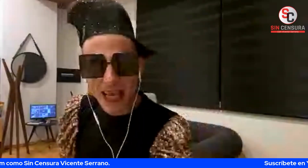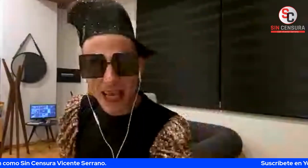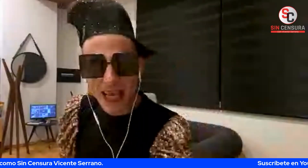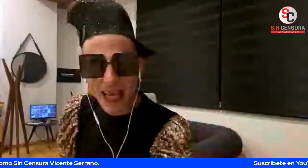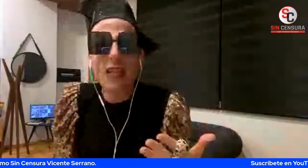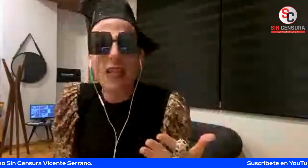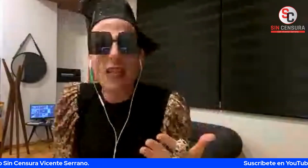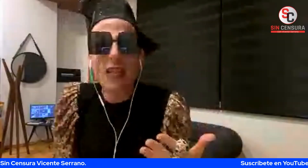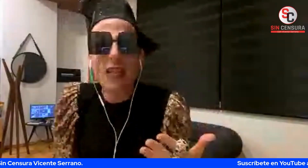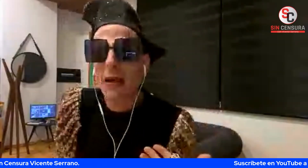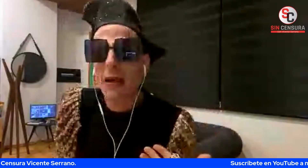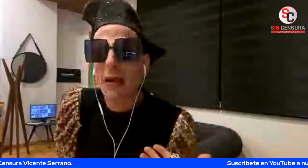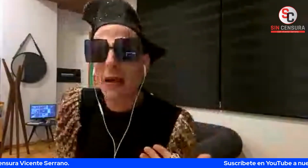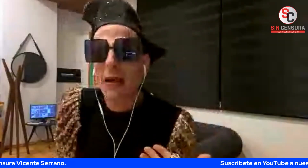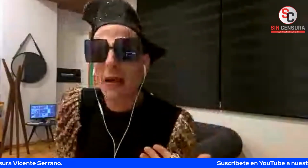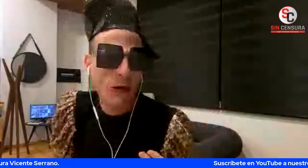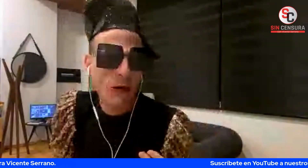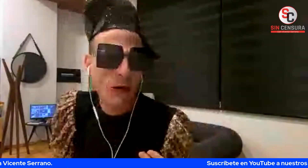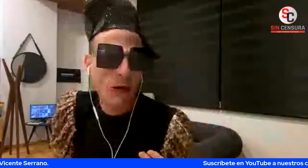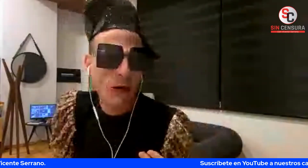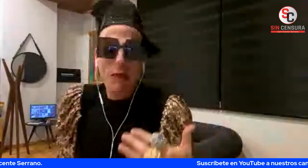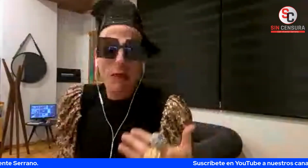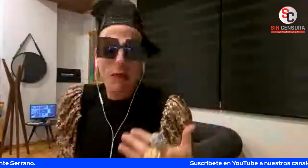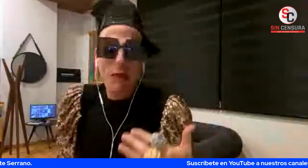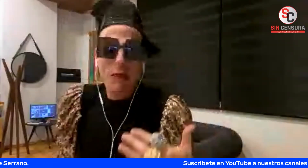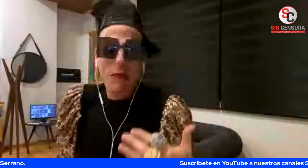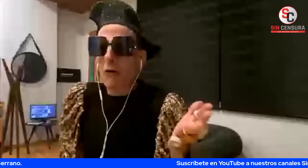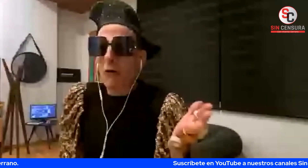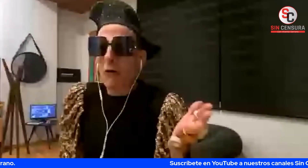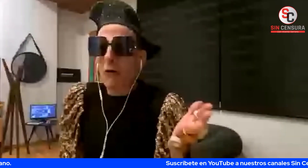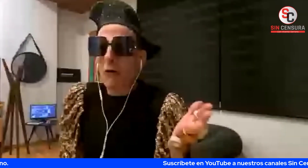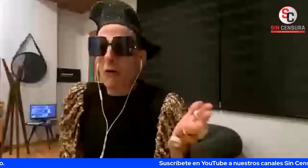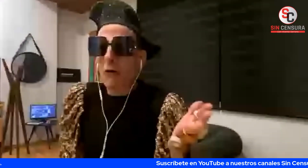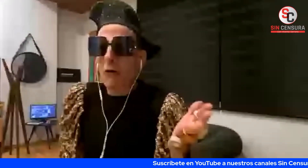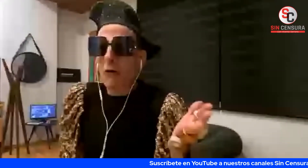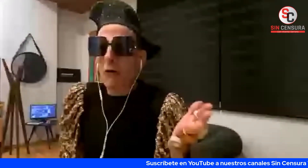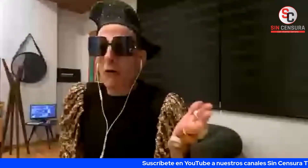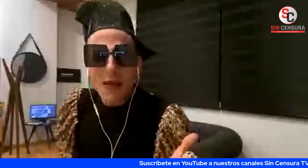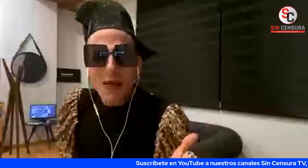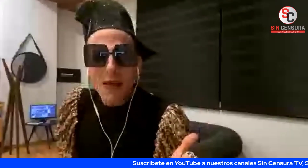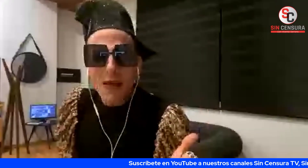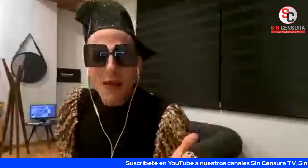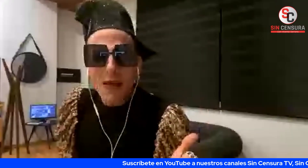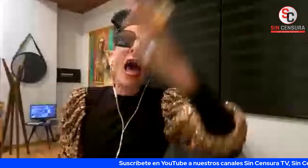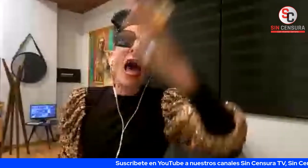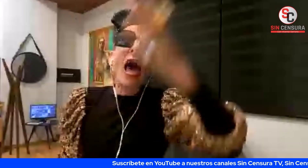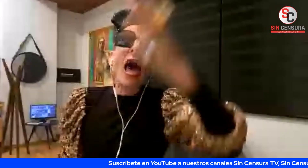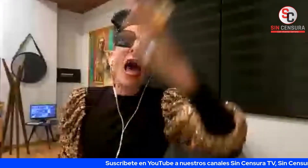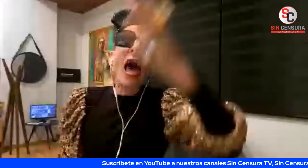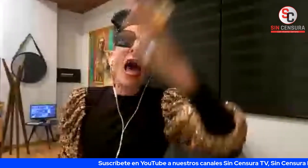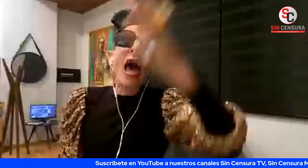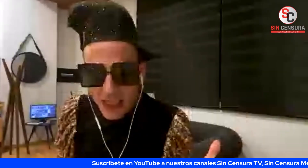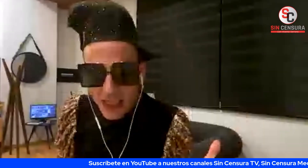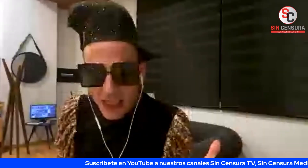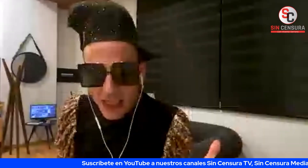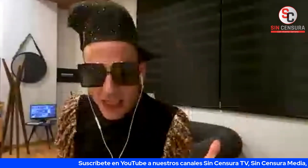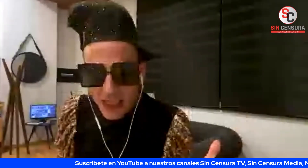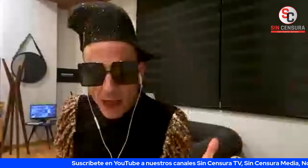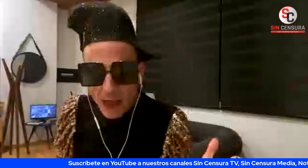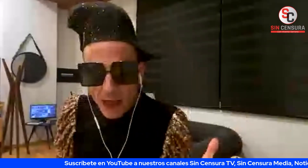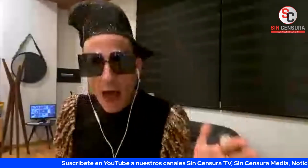muy inteligentes y nos quieren venir a hablar de economía y de macroeconomía y de finanzas, estos